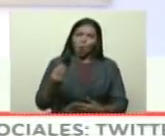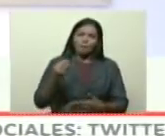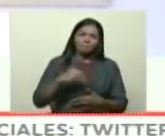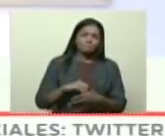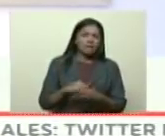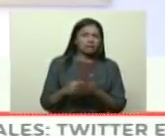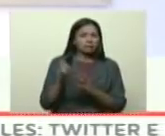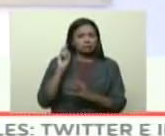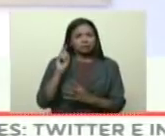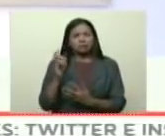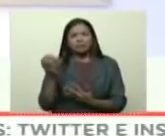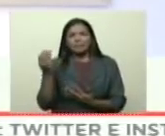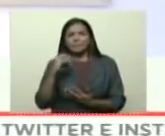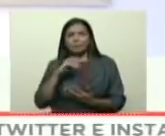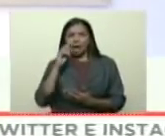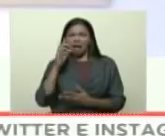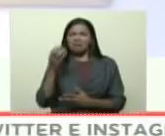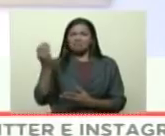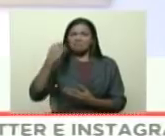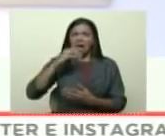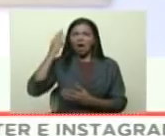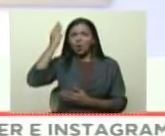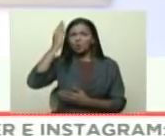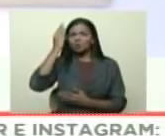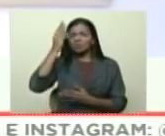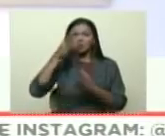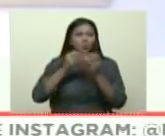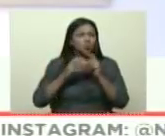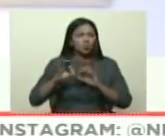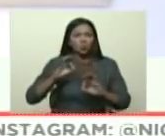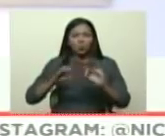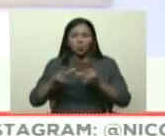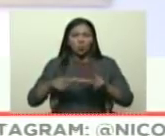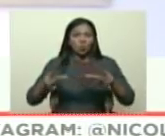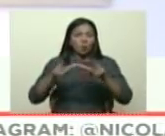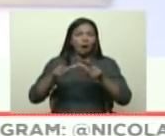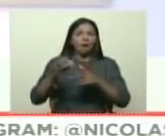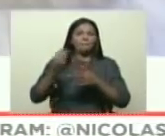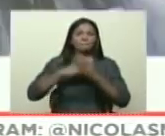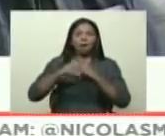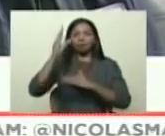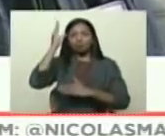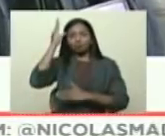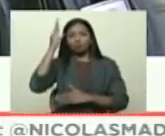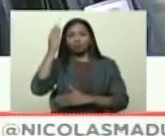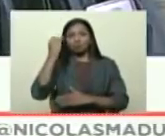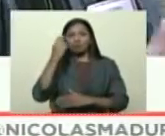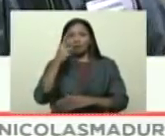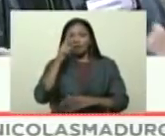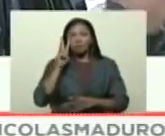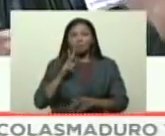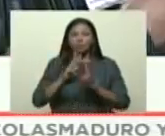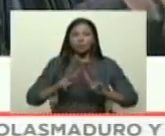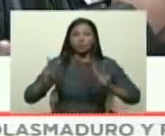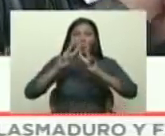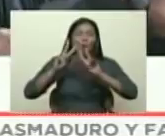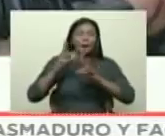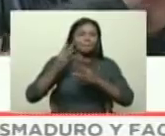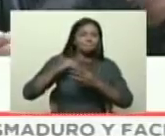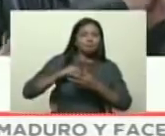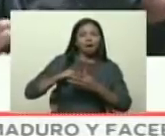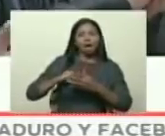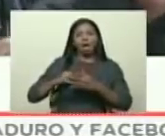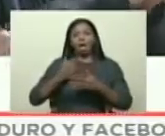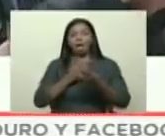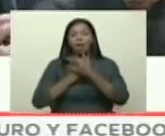más necesitados. Ahí hay más conciencia que en cualquier otro lugar. Ahí es donde se consigue el valor, el amor por